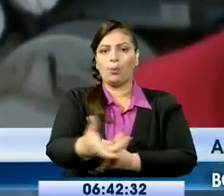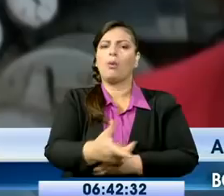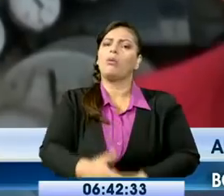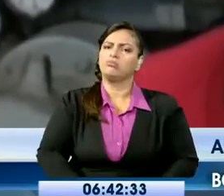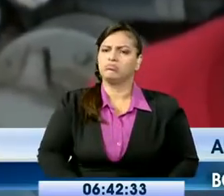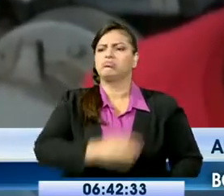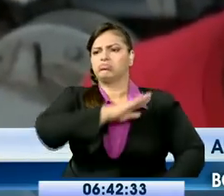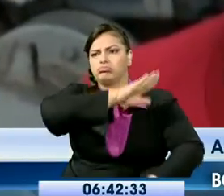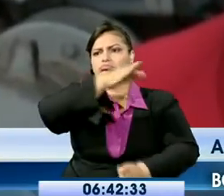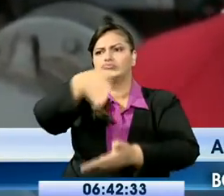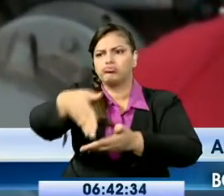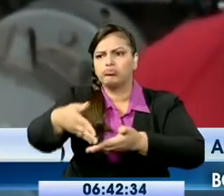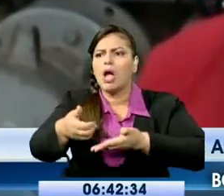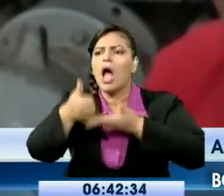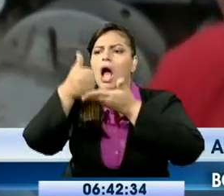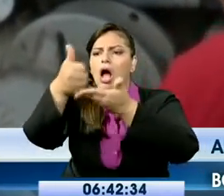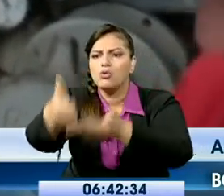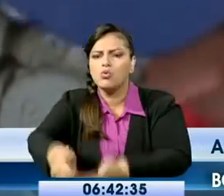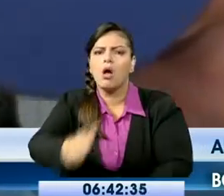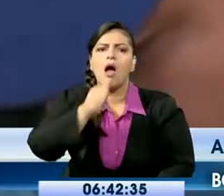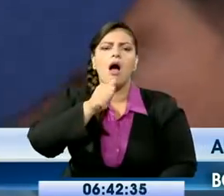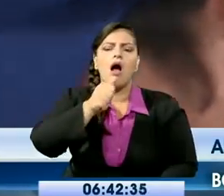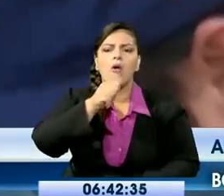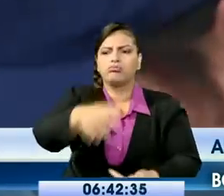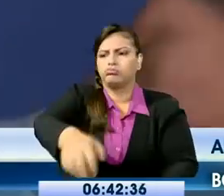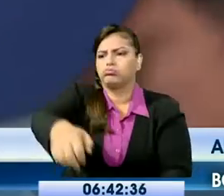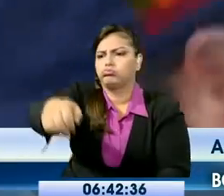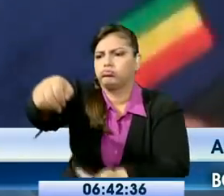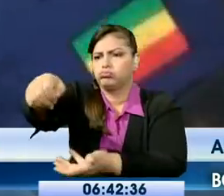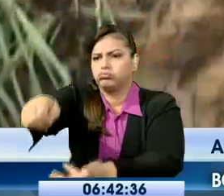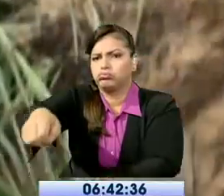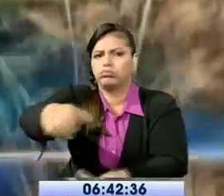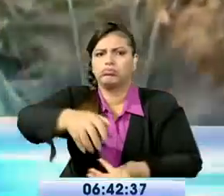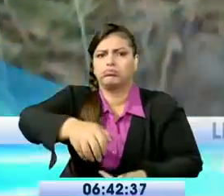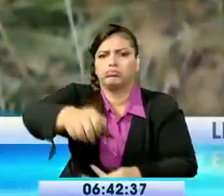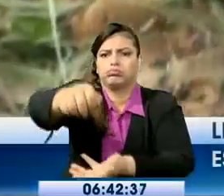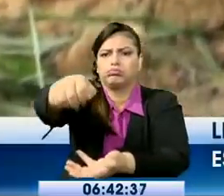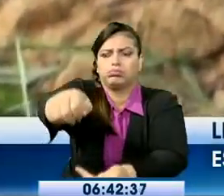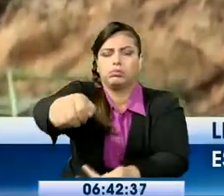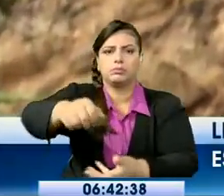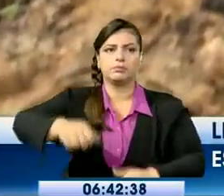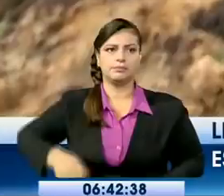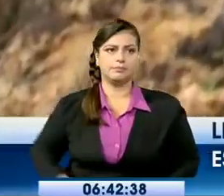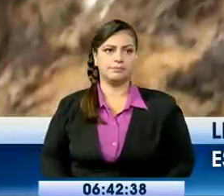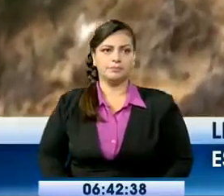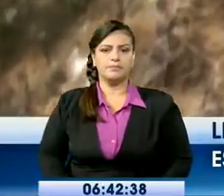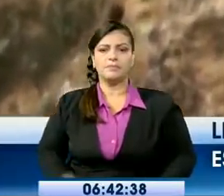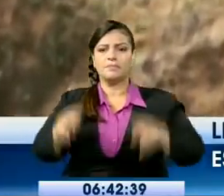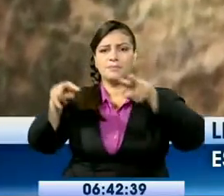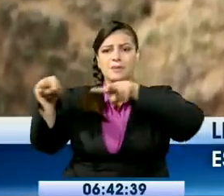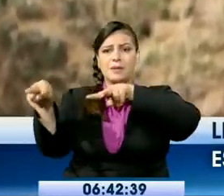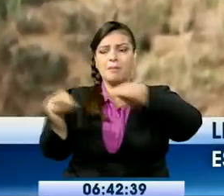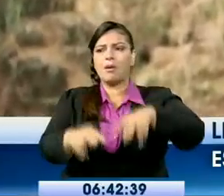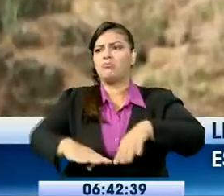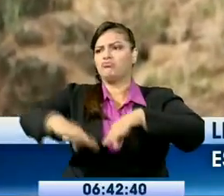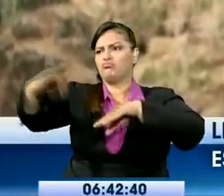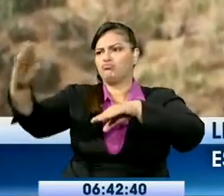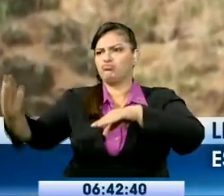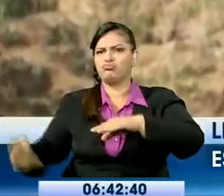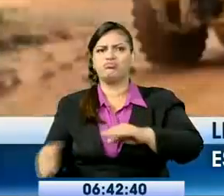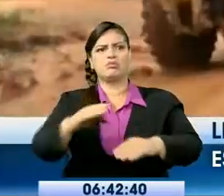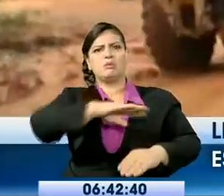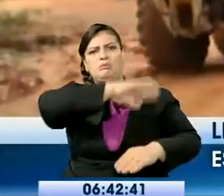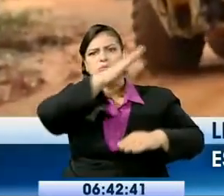que puedan sobrevivir porque están sin el agua potable vital. Hasta el momento se han registrado más de 20 derrumbes en la